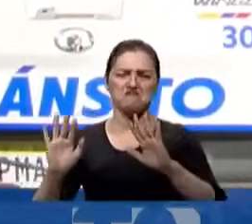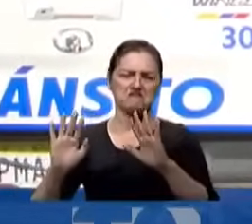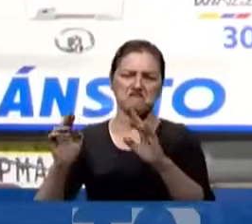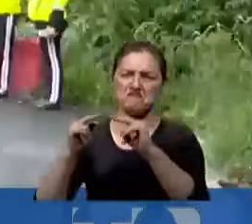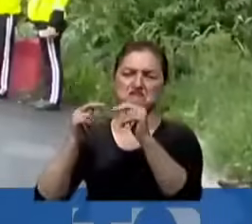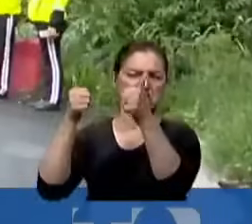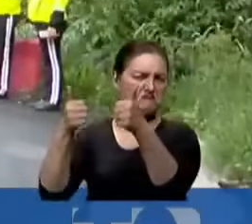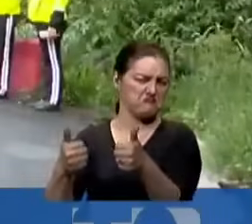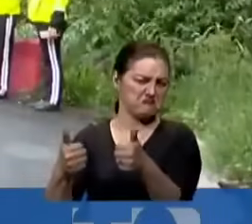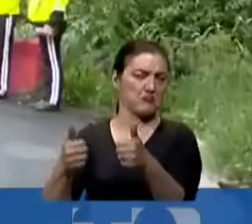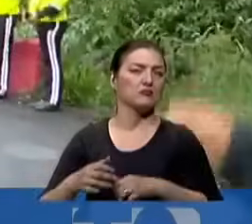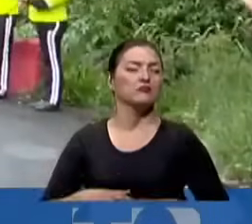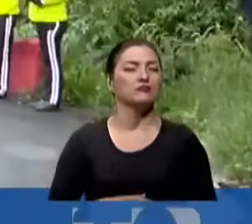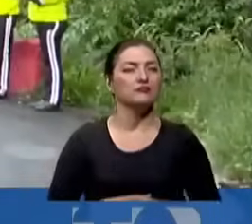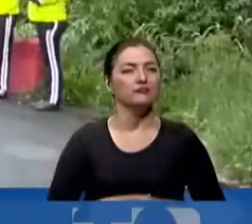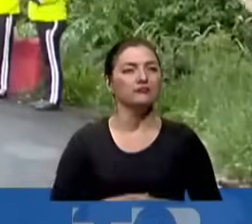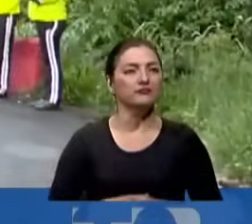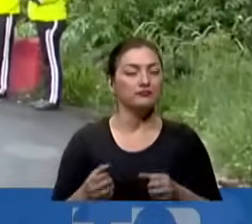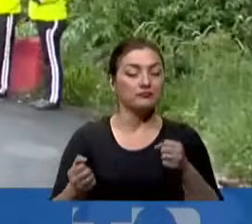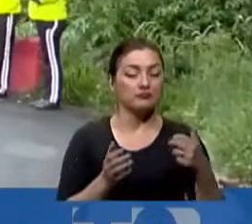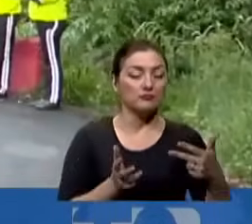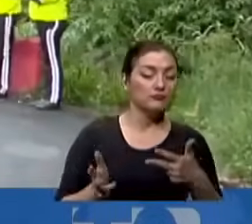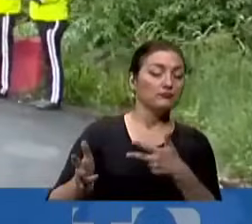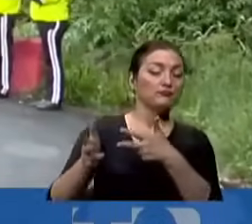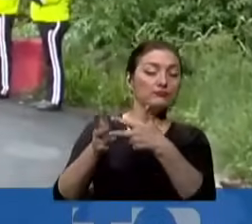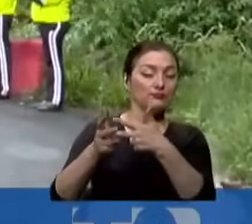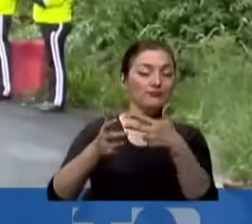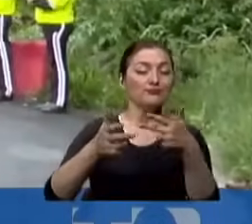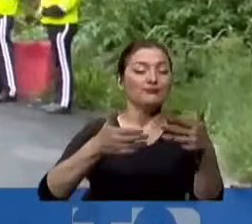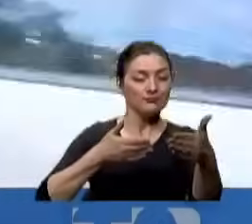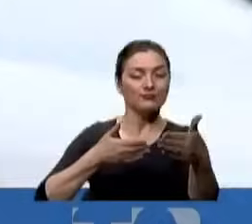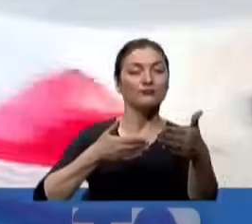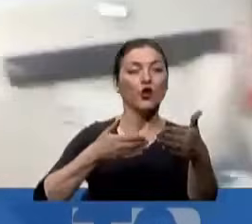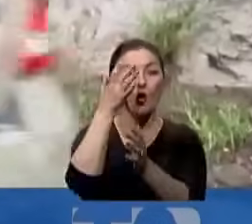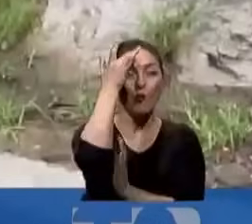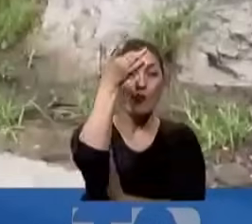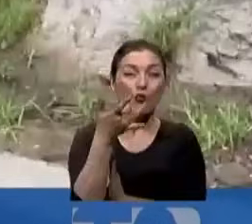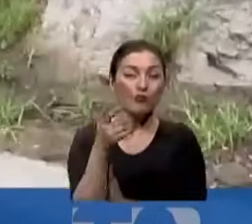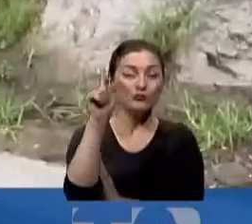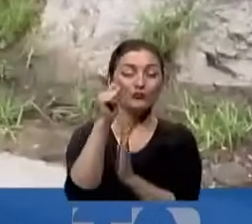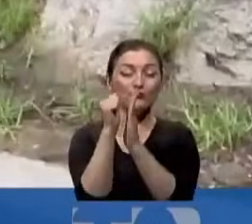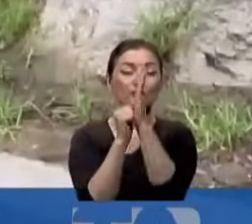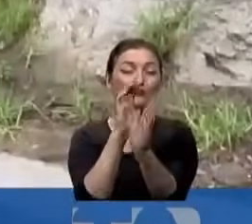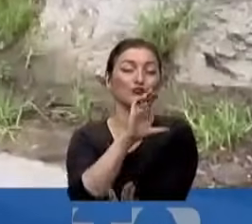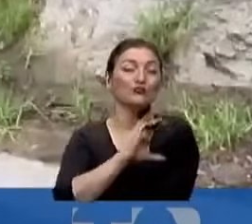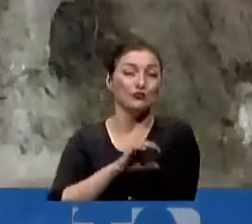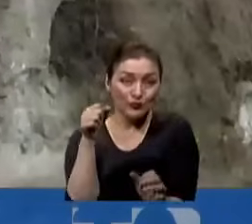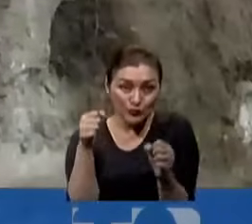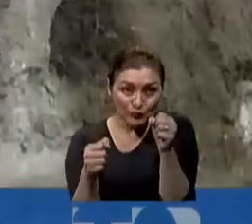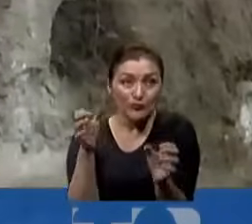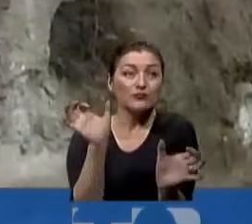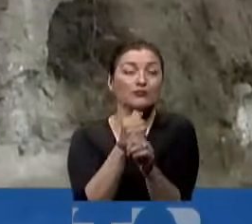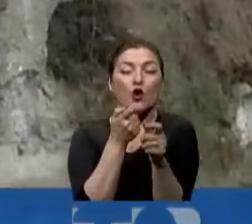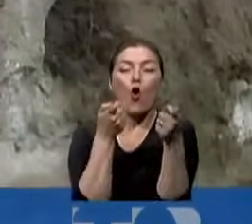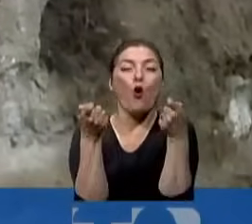es satisfactoria. Sin embargo, la circulación vehicular en el lugar se encuentra restringida. Es así que la Agencia Metropolitana de Tránsito